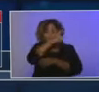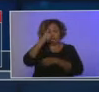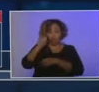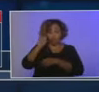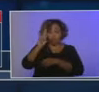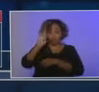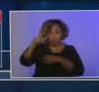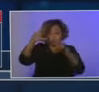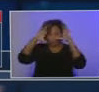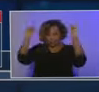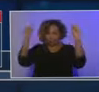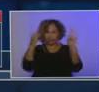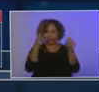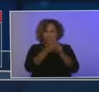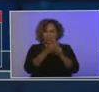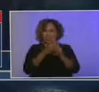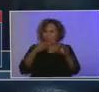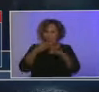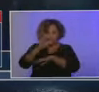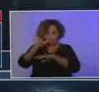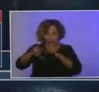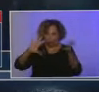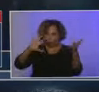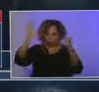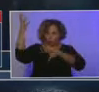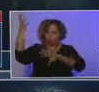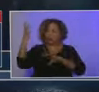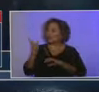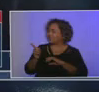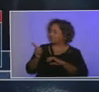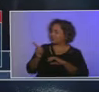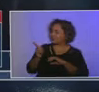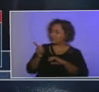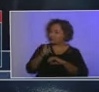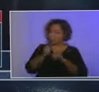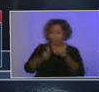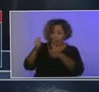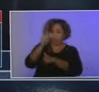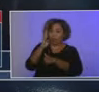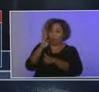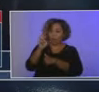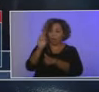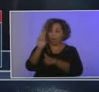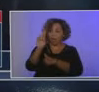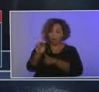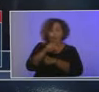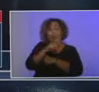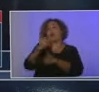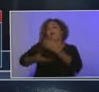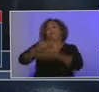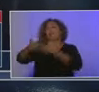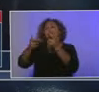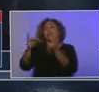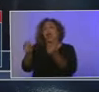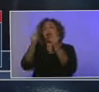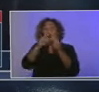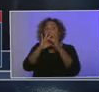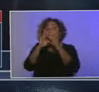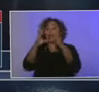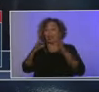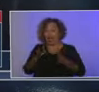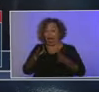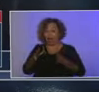Y eso jamás se pudo salir de esa sombra. No se supone que el almirante Brown iba a agilizar como coordinador pedido